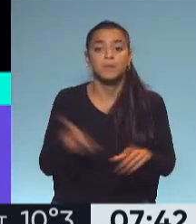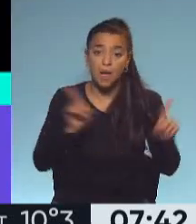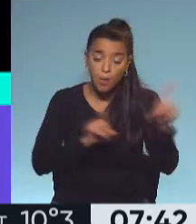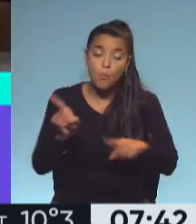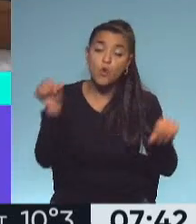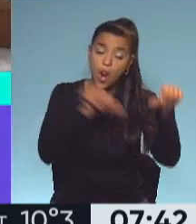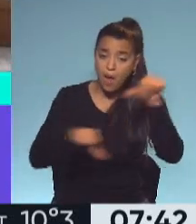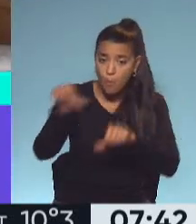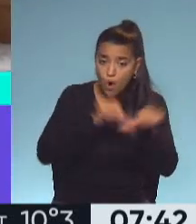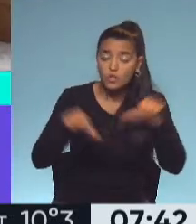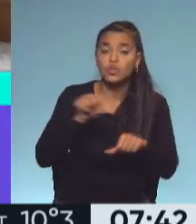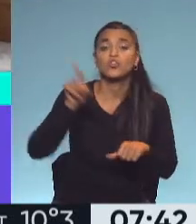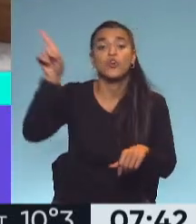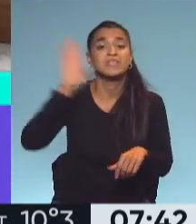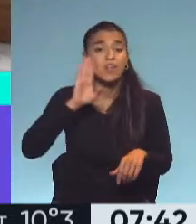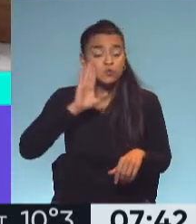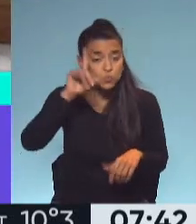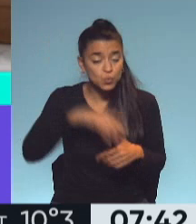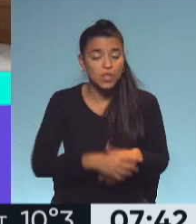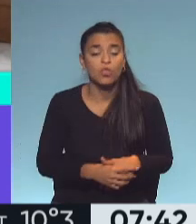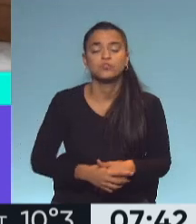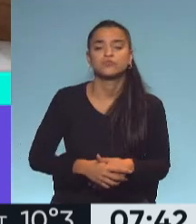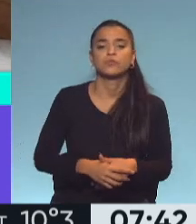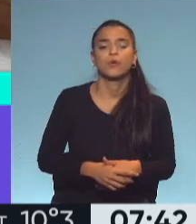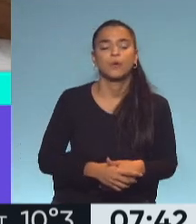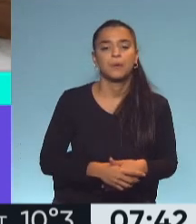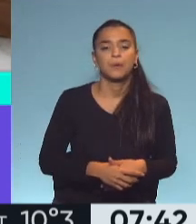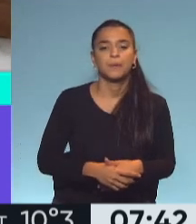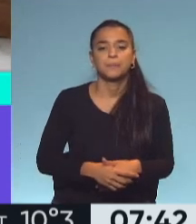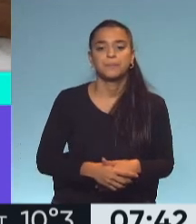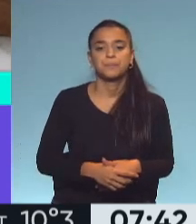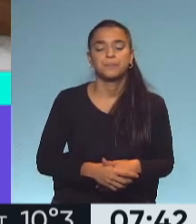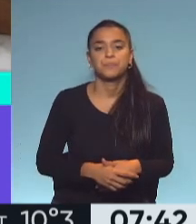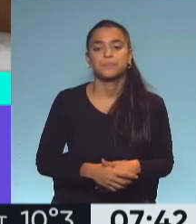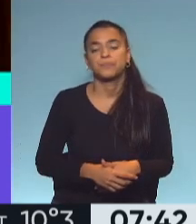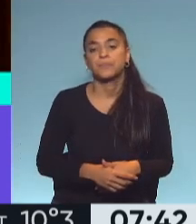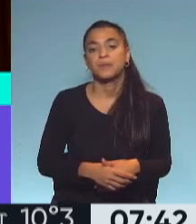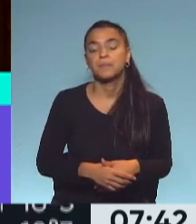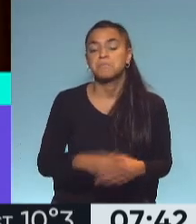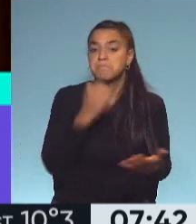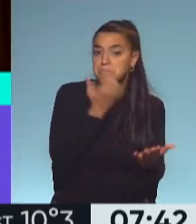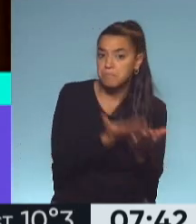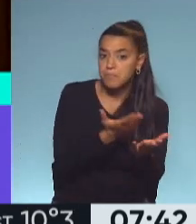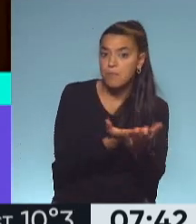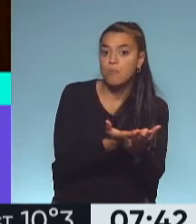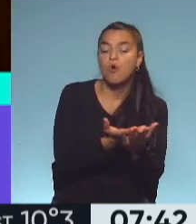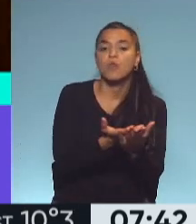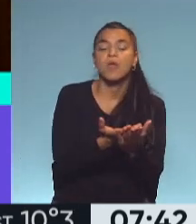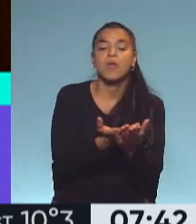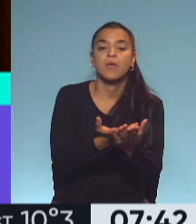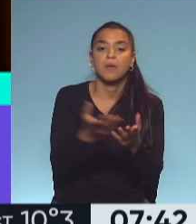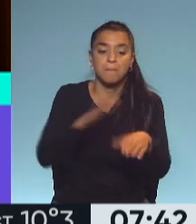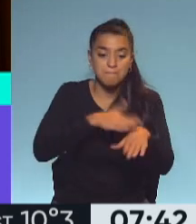algunos laboratorios en Estados Unidos han propuesto que no pagarlo durante